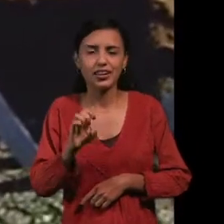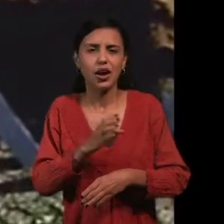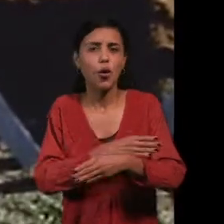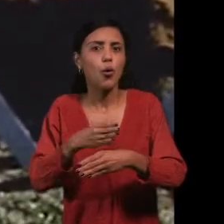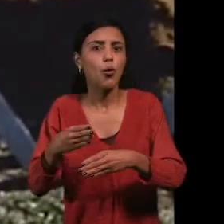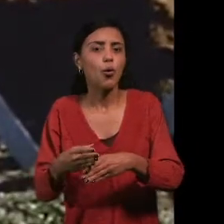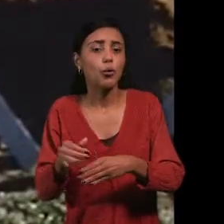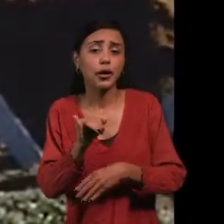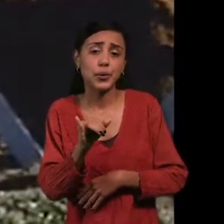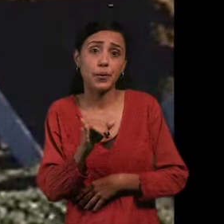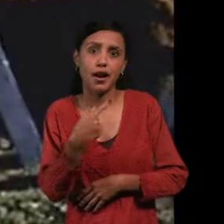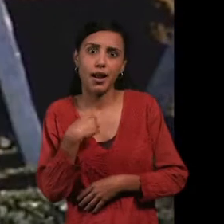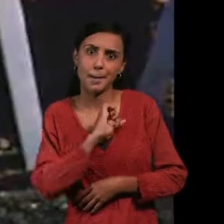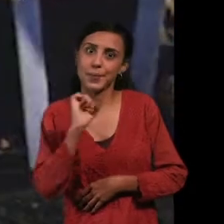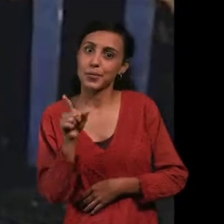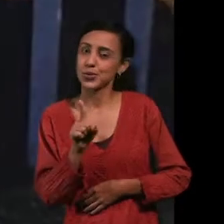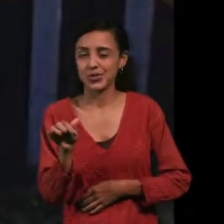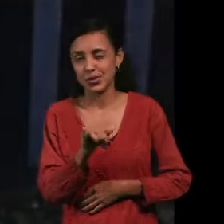obra recibiría tal premio.